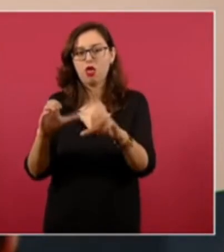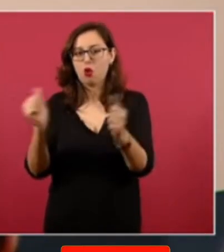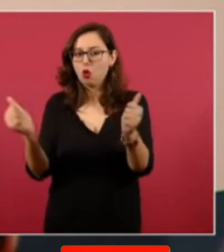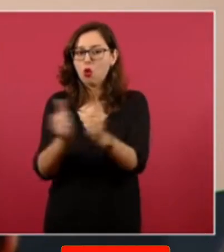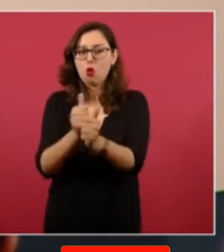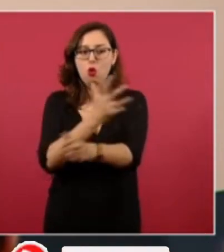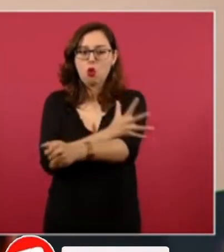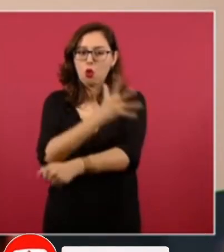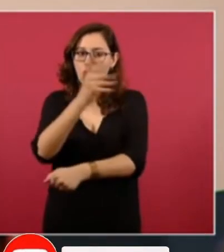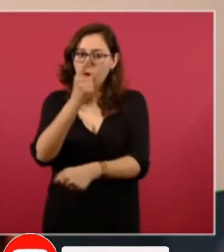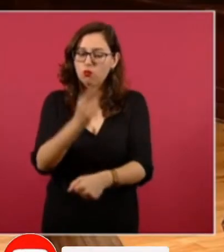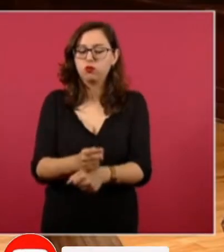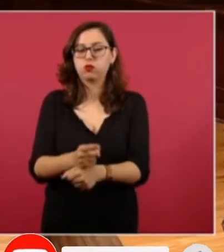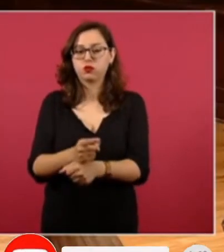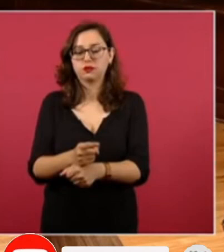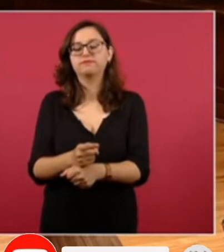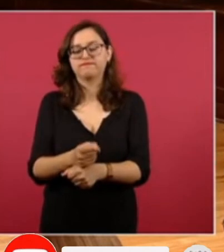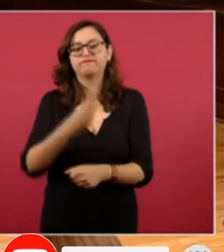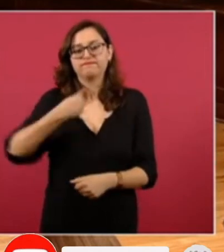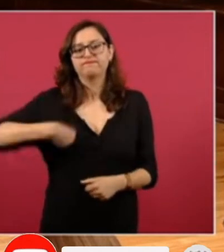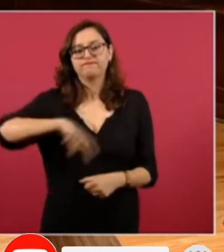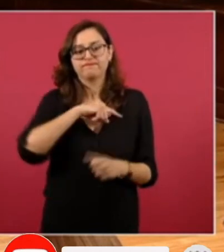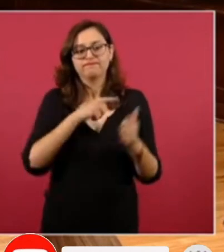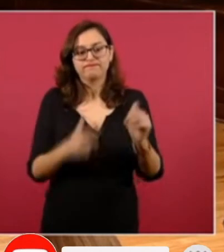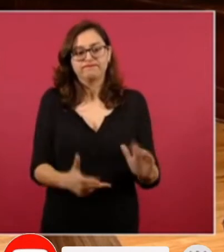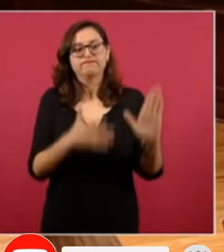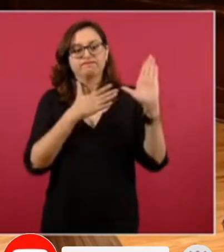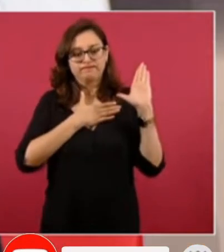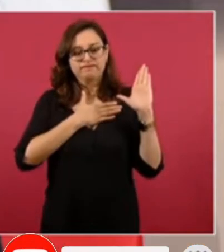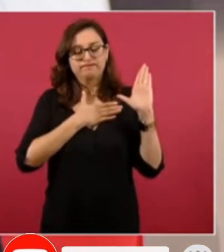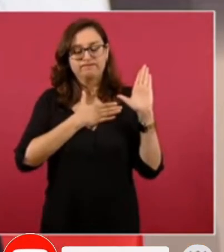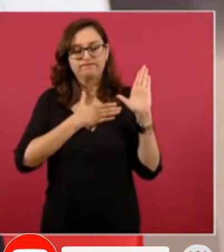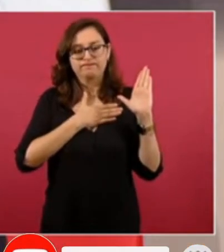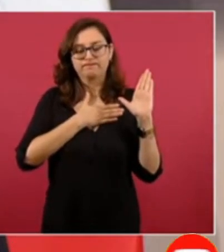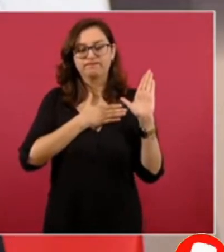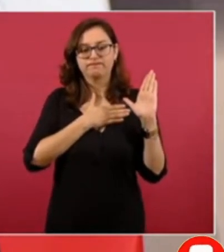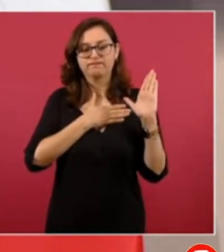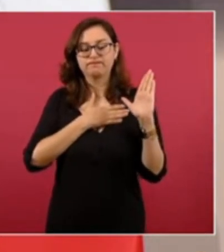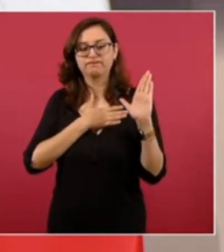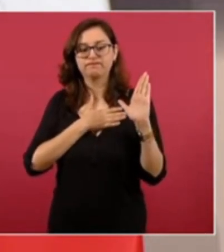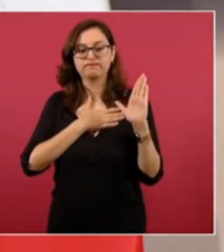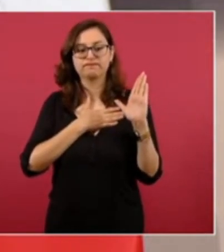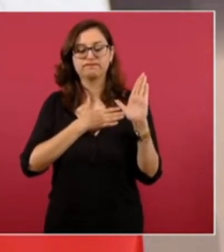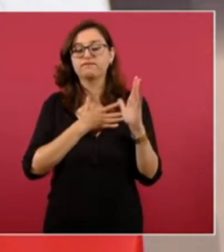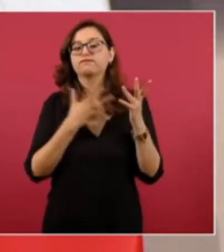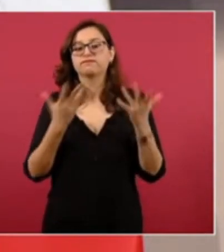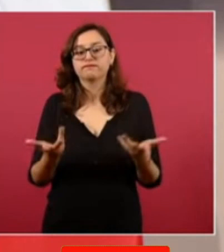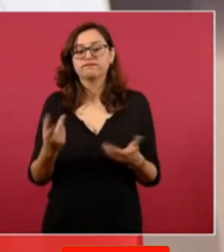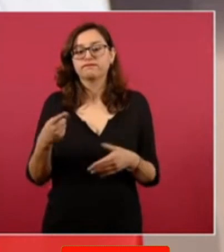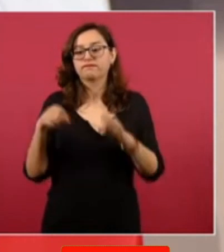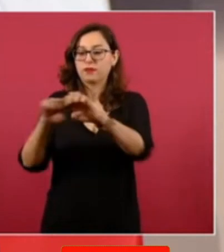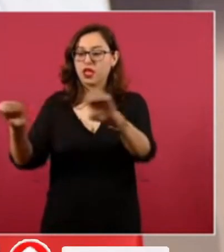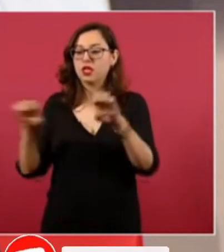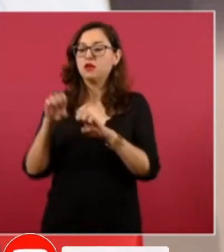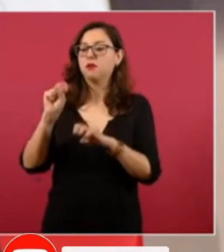honestidad. Ese es el compromiso que hacemos y agradecer a todo el equipo